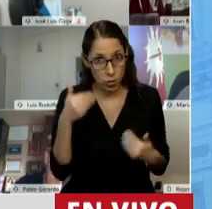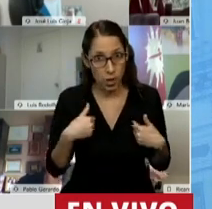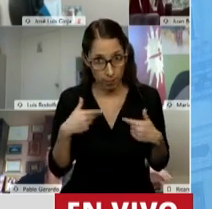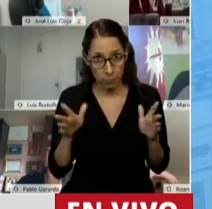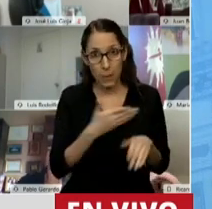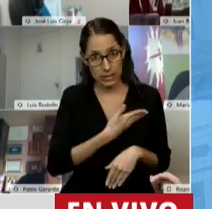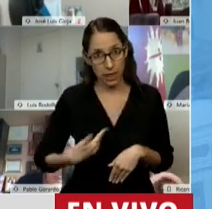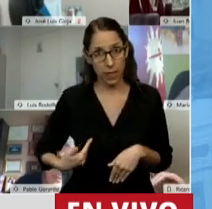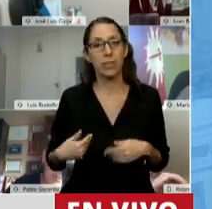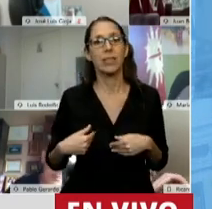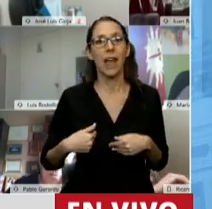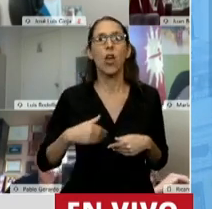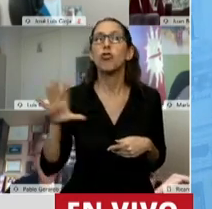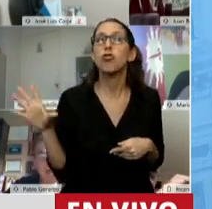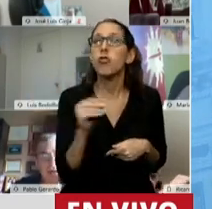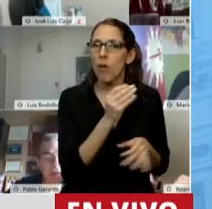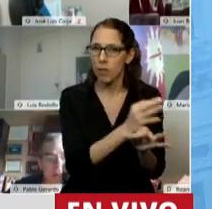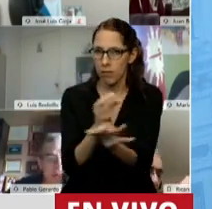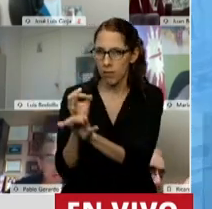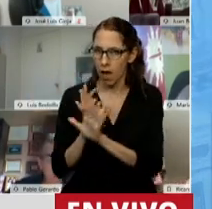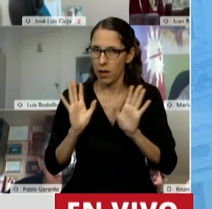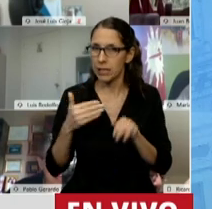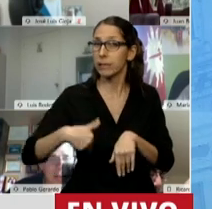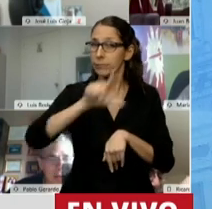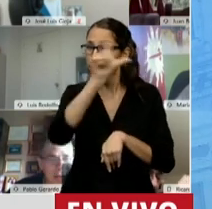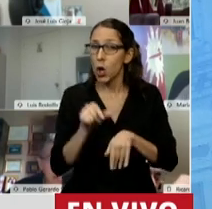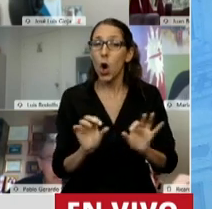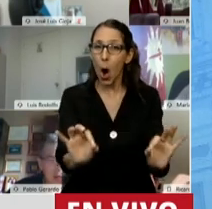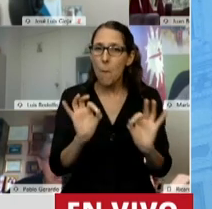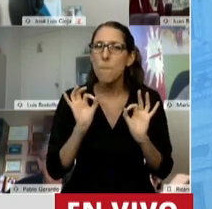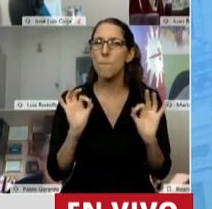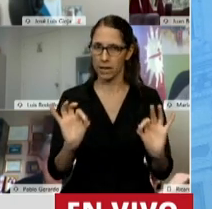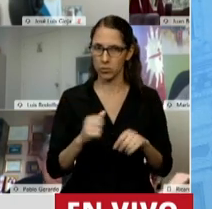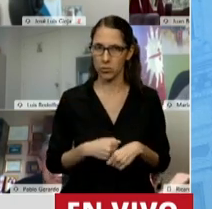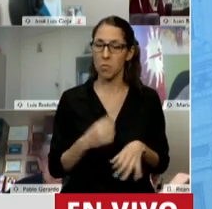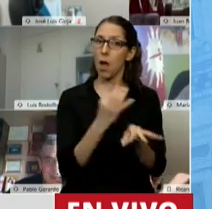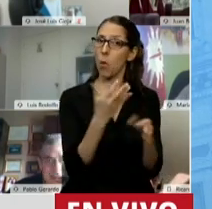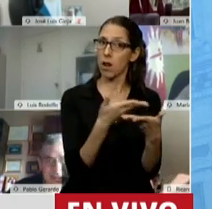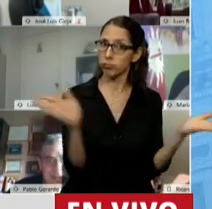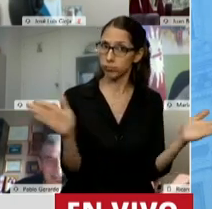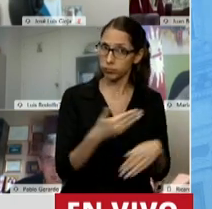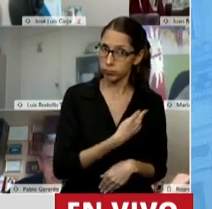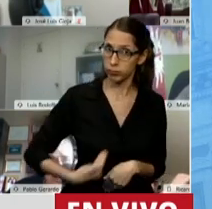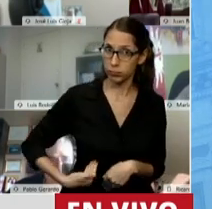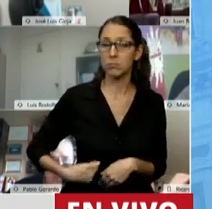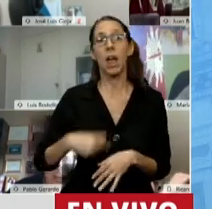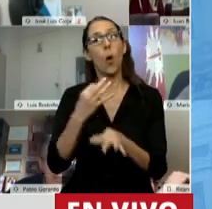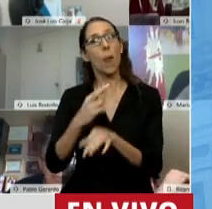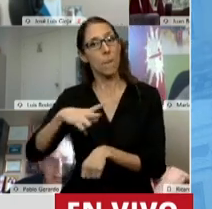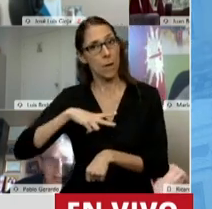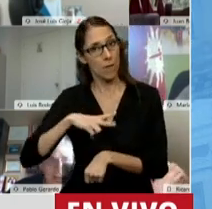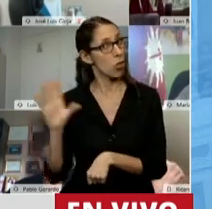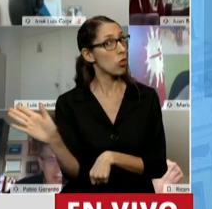presidente. En todas las escuelas del país. Escuelas estatales y escuelas